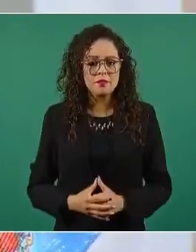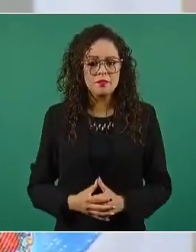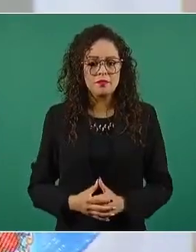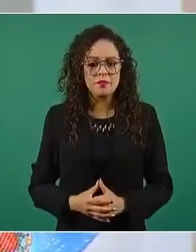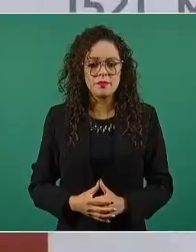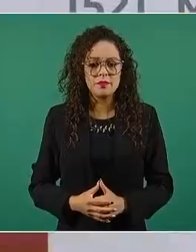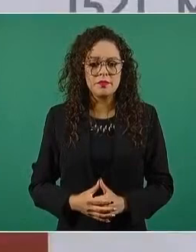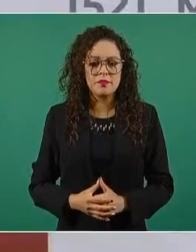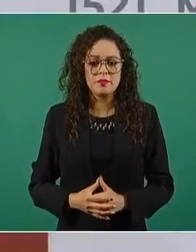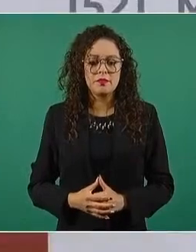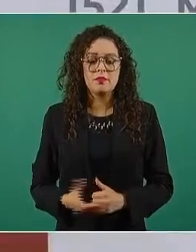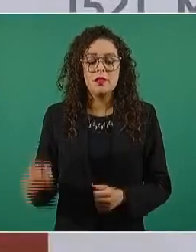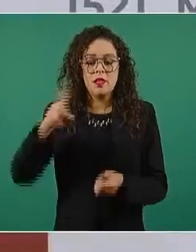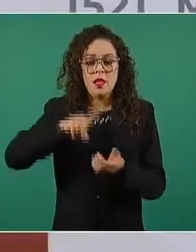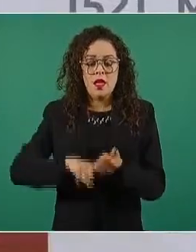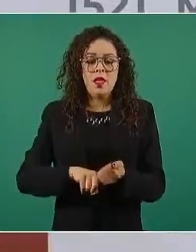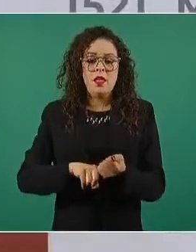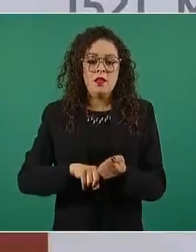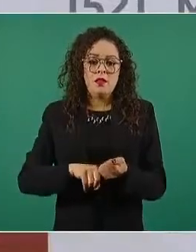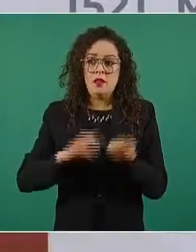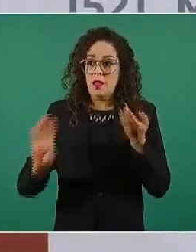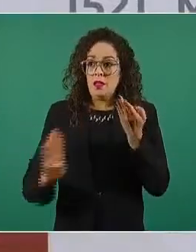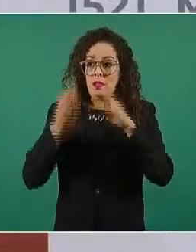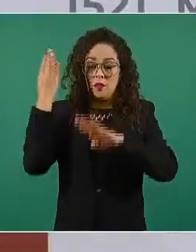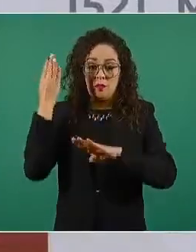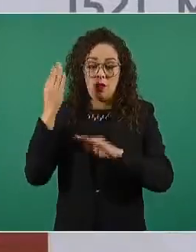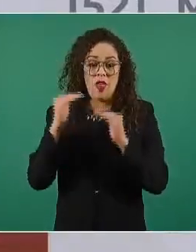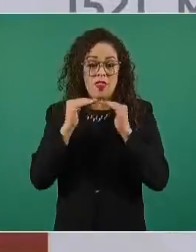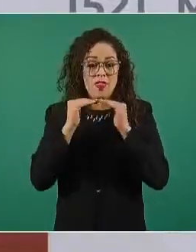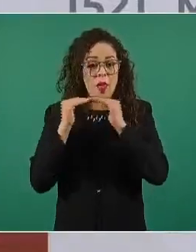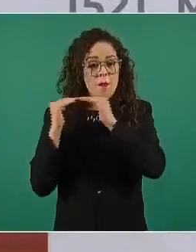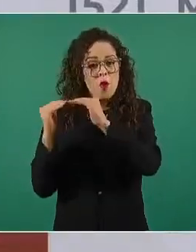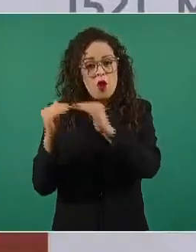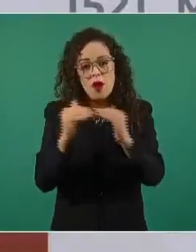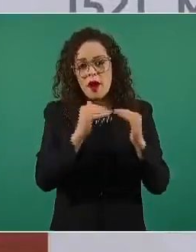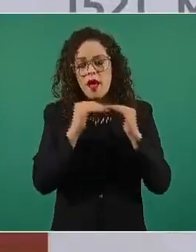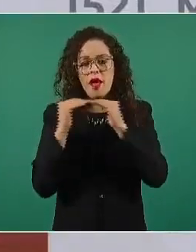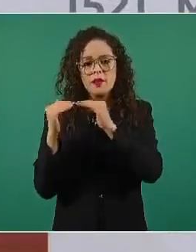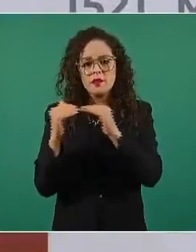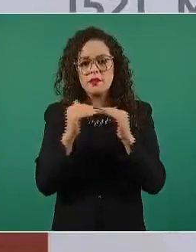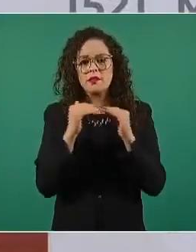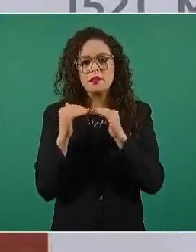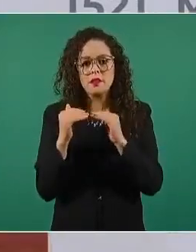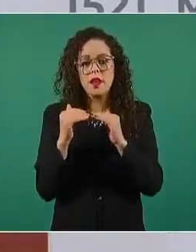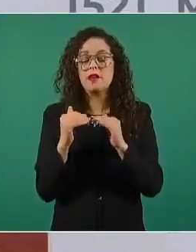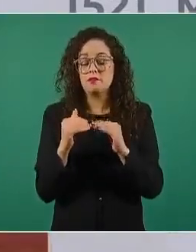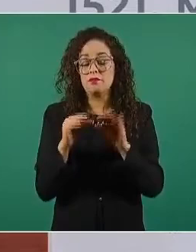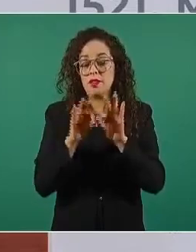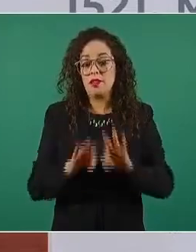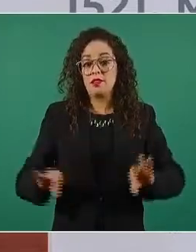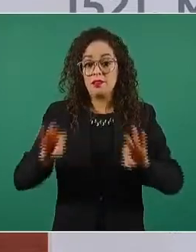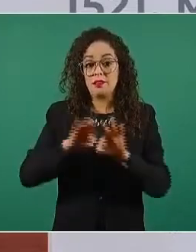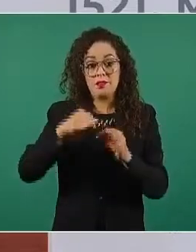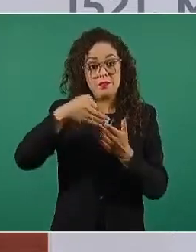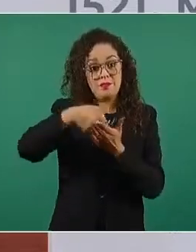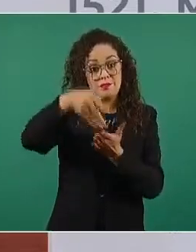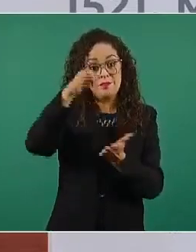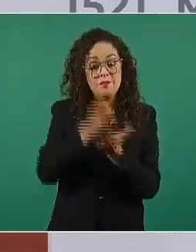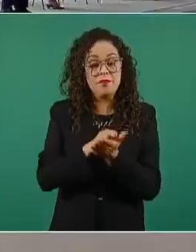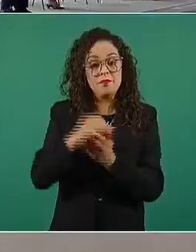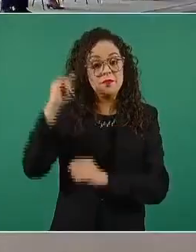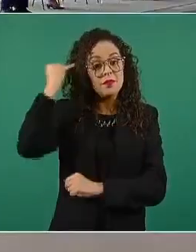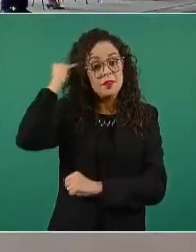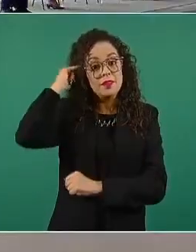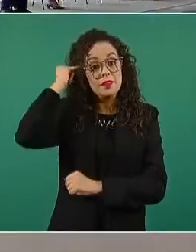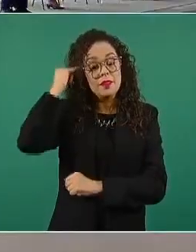La democracia alrededor del mundo se basa en valores indígenas de igualdad